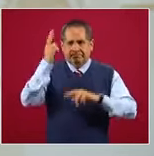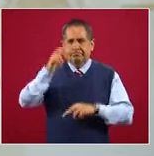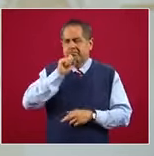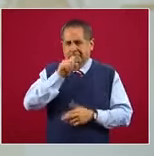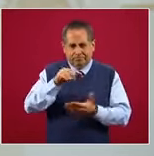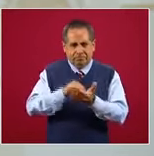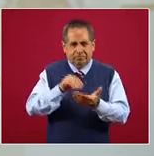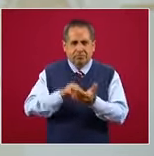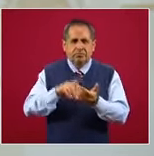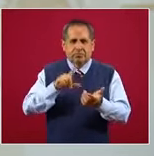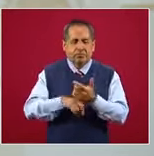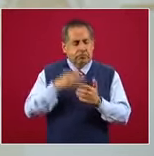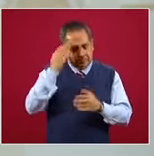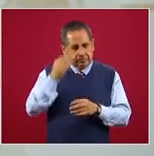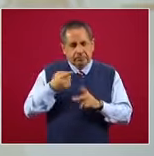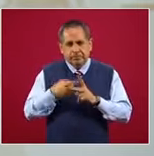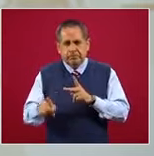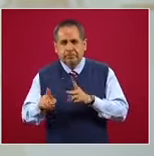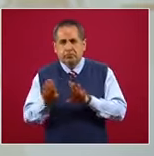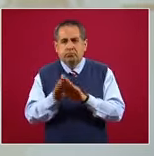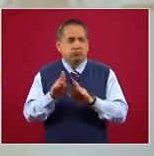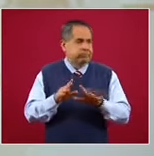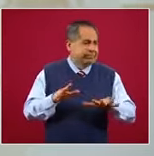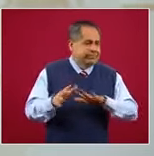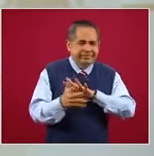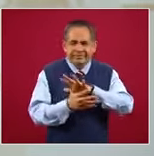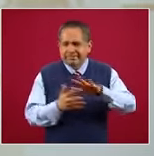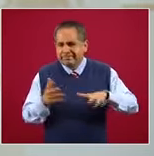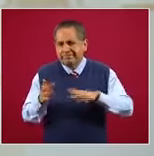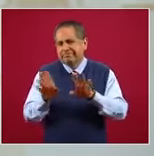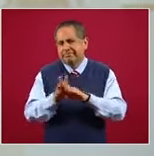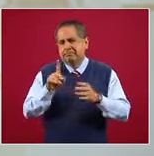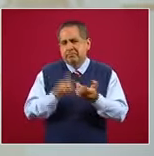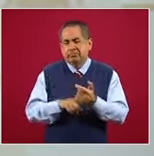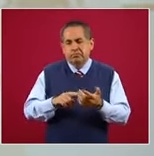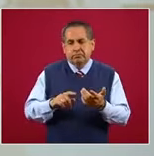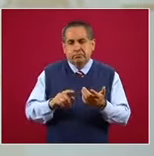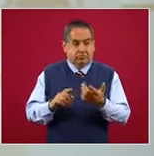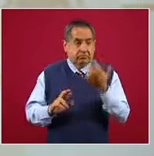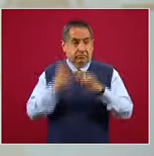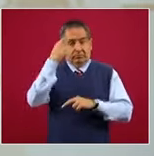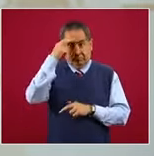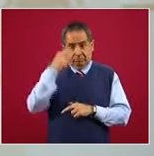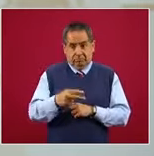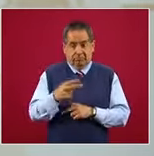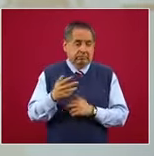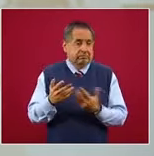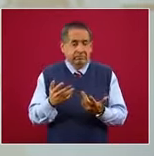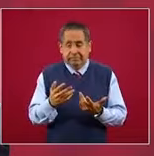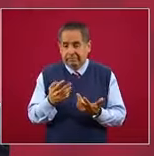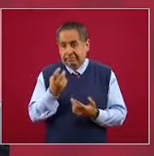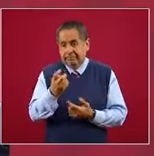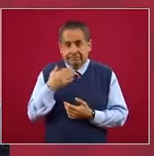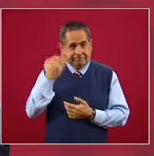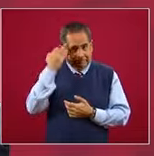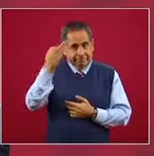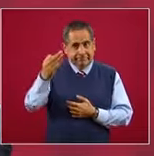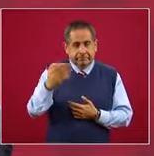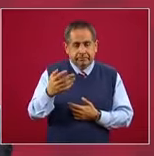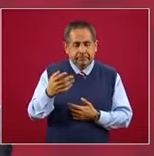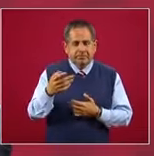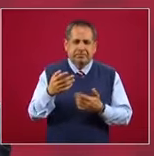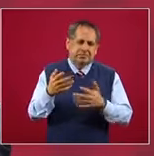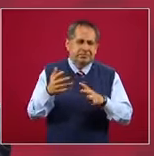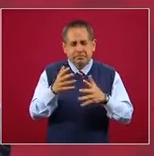estaba todavía en una fase temprana de recuperación tras la Revolución Mexicana,